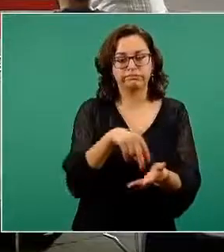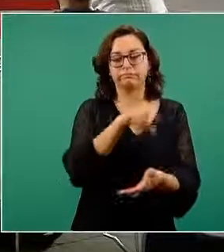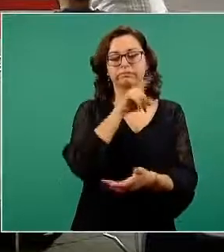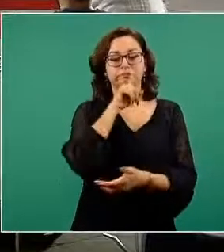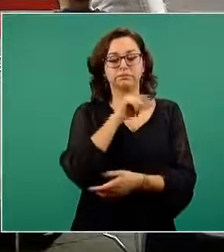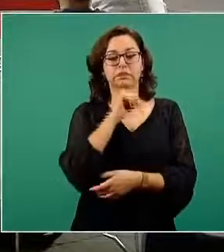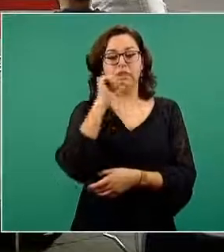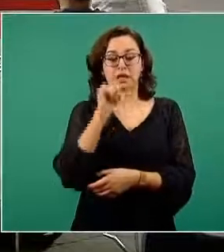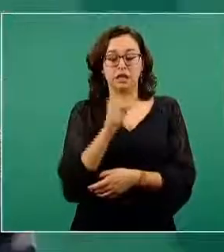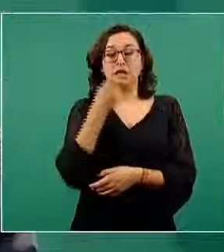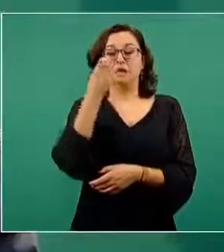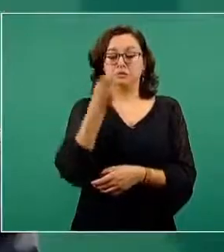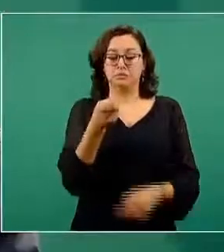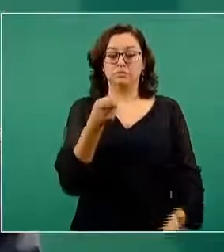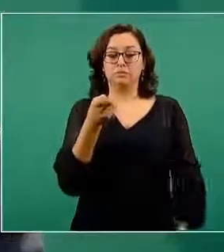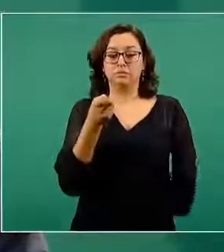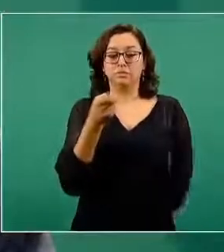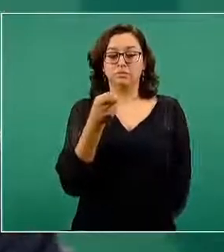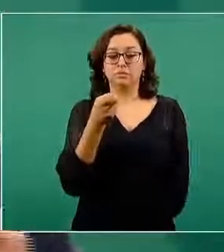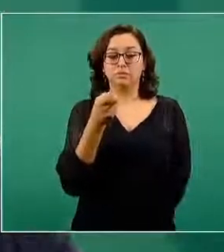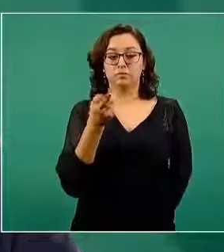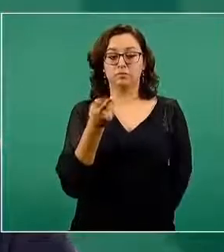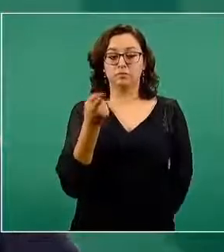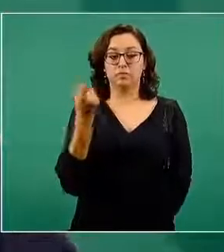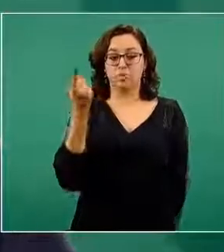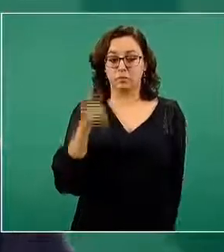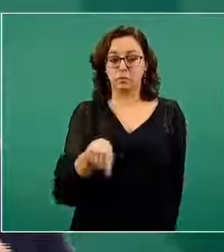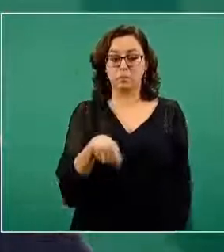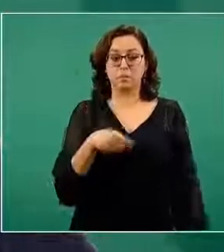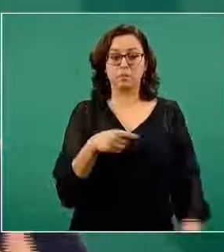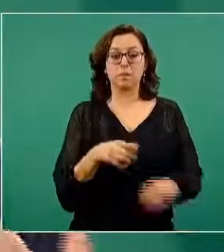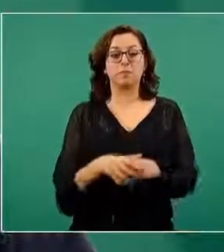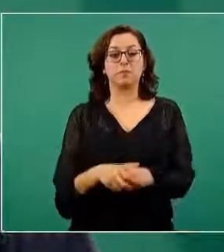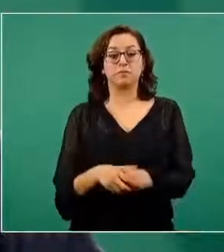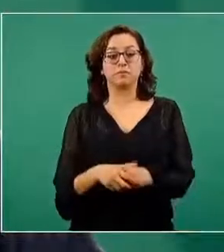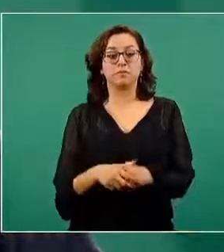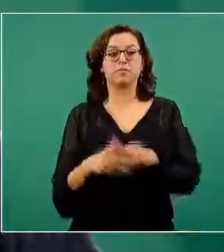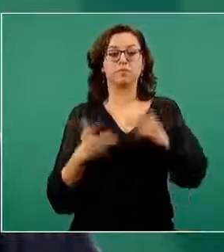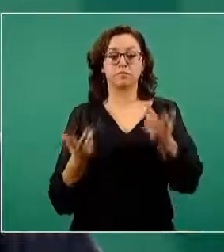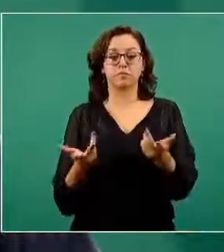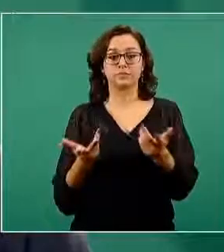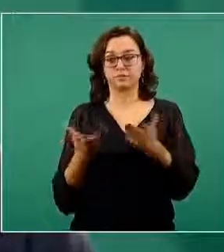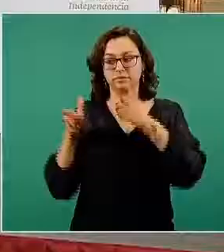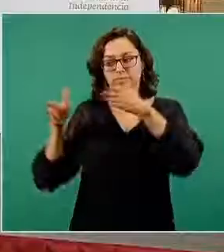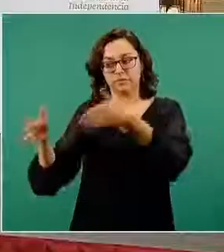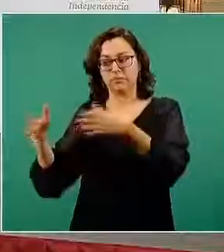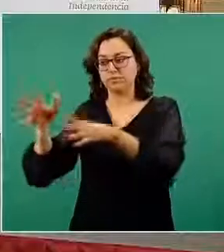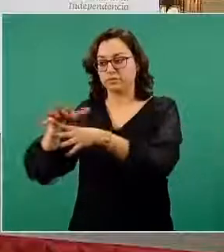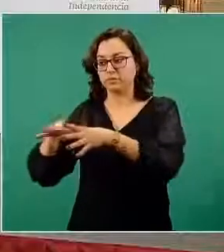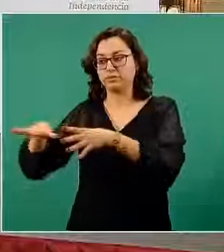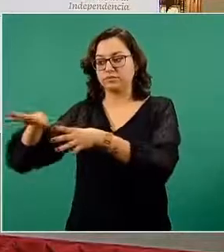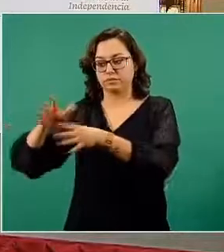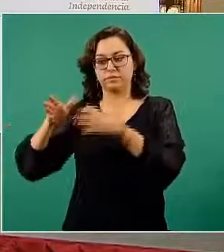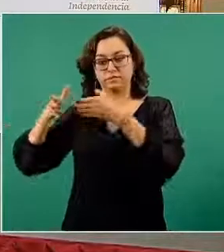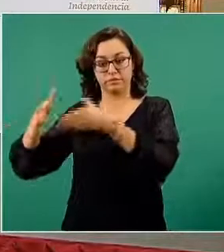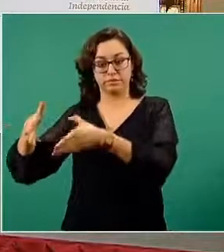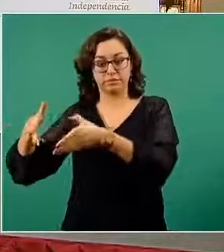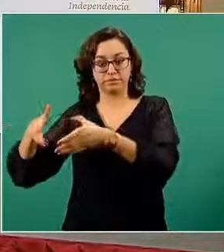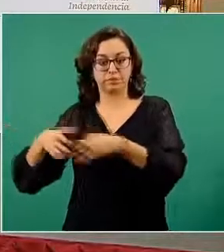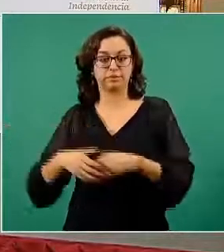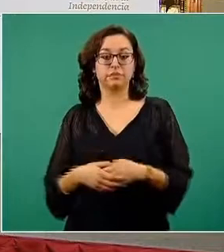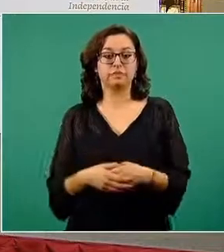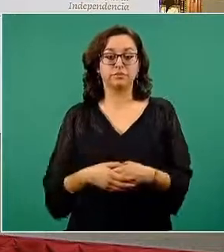Eso fue una disposición específica. Entonces, como se puede ver, hay disposiciones generales que tienen un efecto